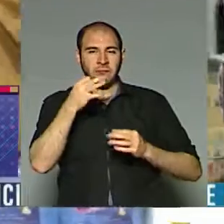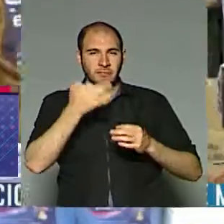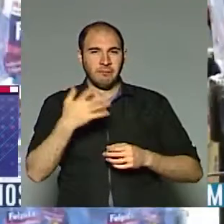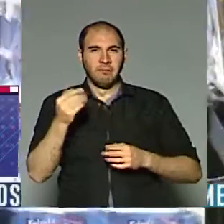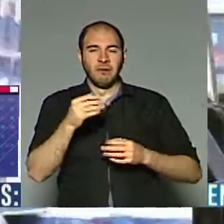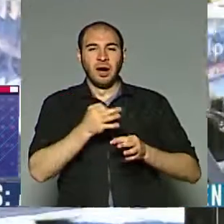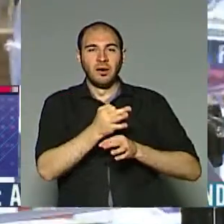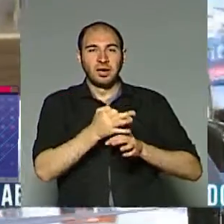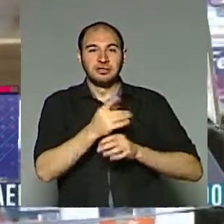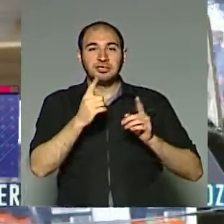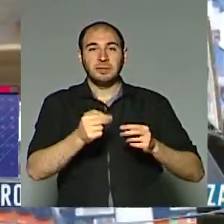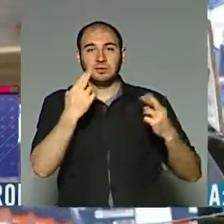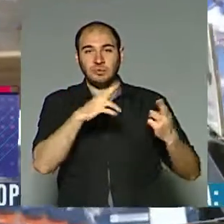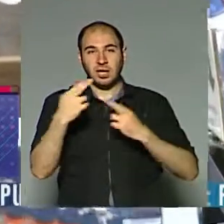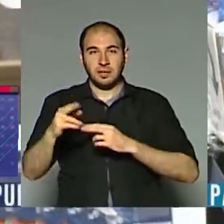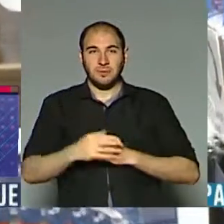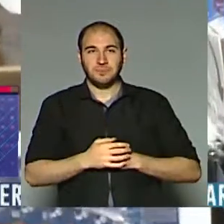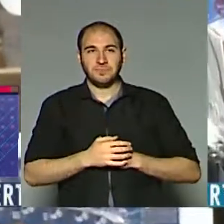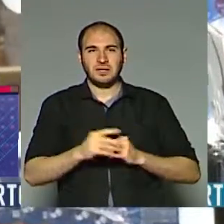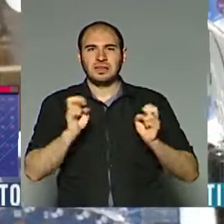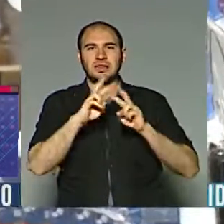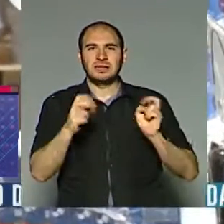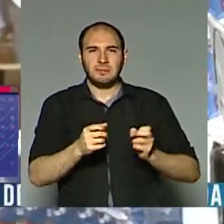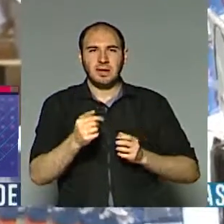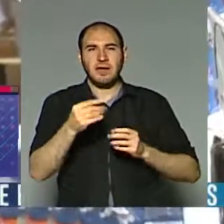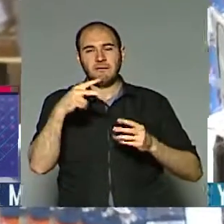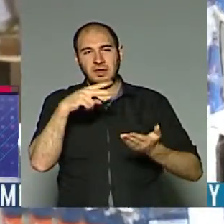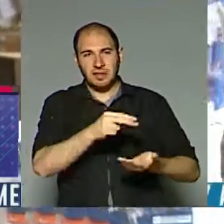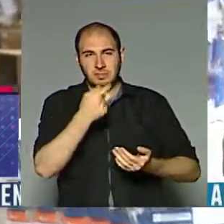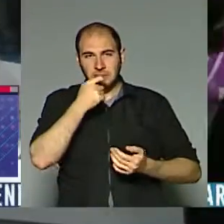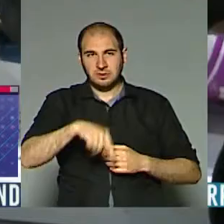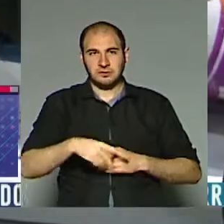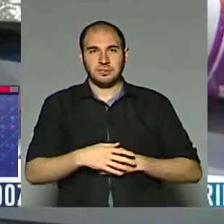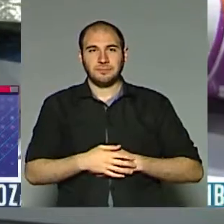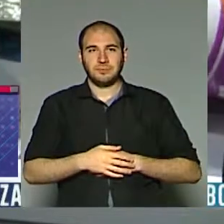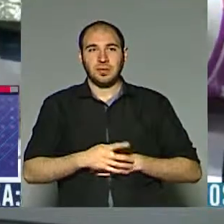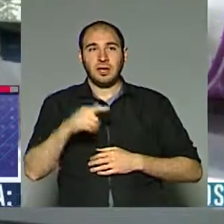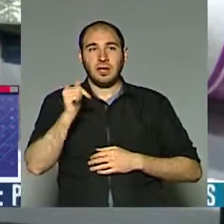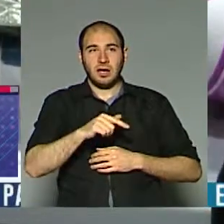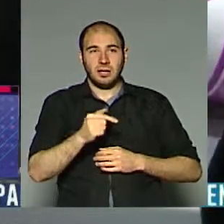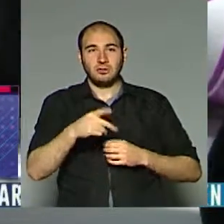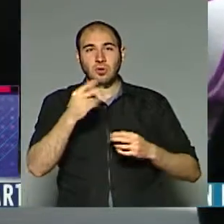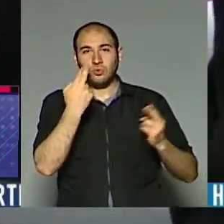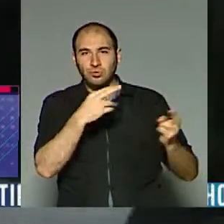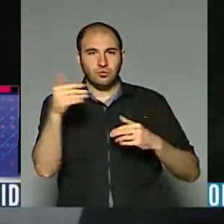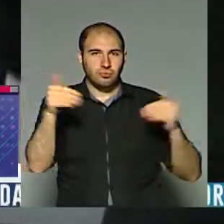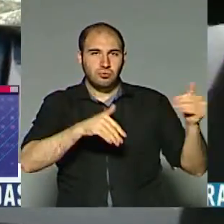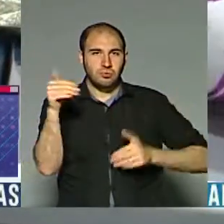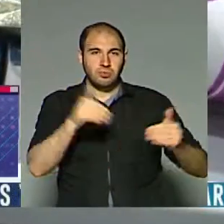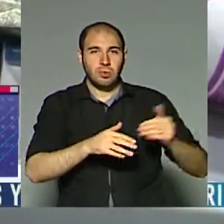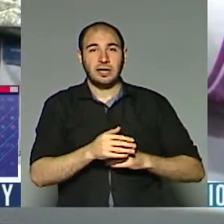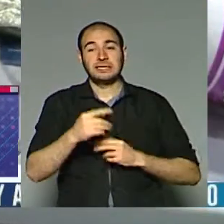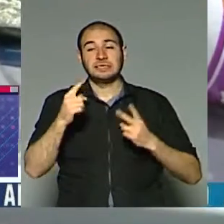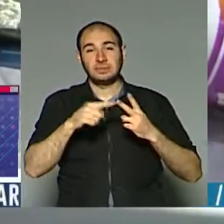estacional para la educación y para el turismo. Está todo lo relacionado con la vendimia en nuestra provincia. Sí. Eso genera un atractivo turístico muy grande.